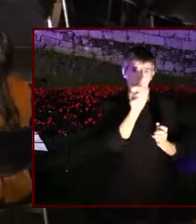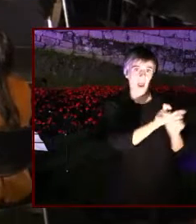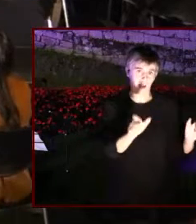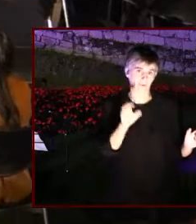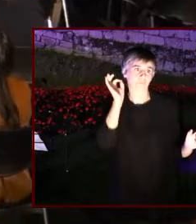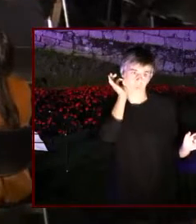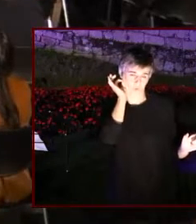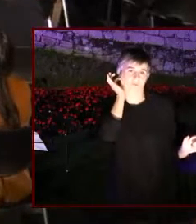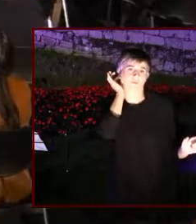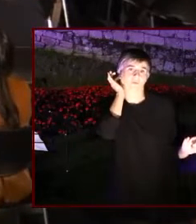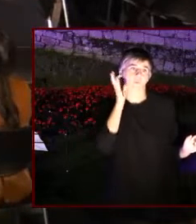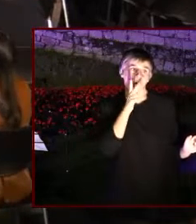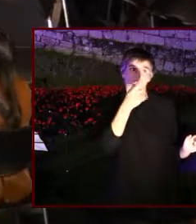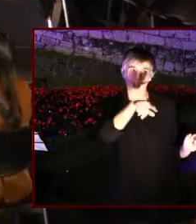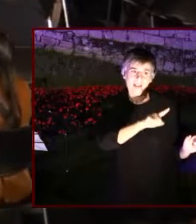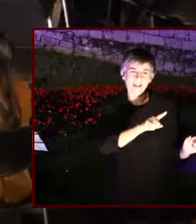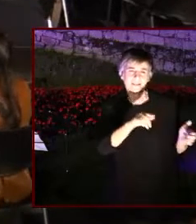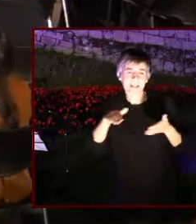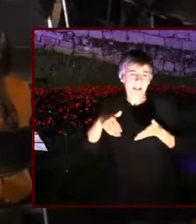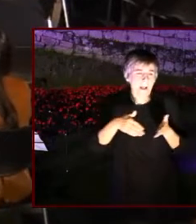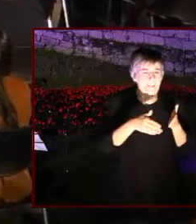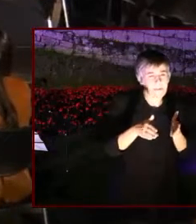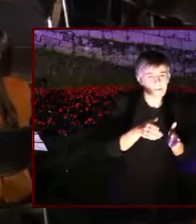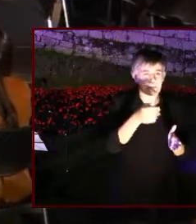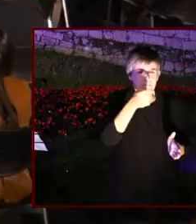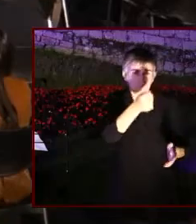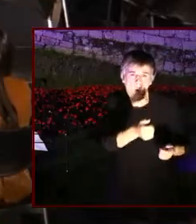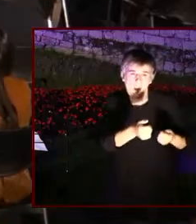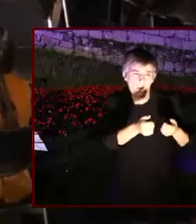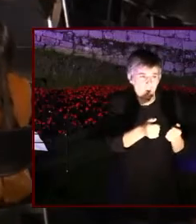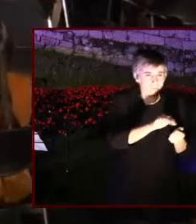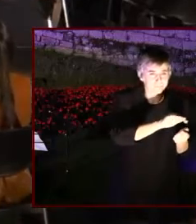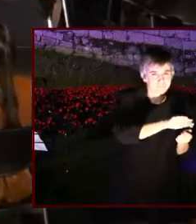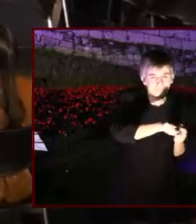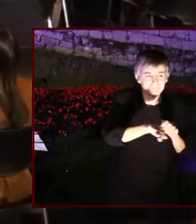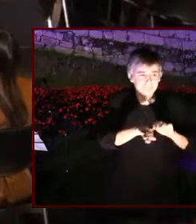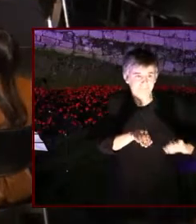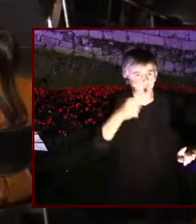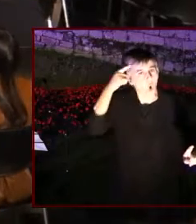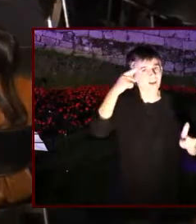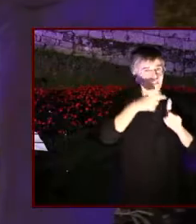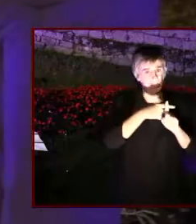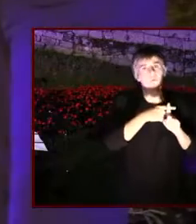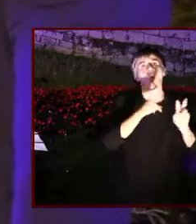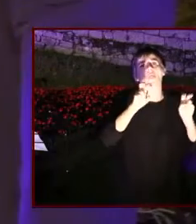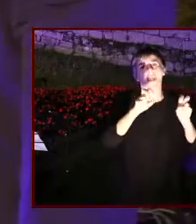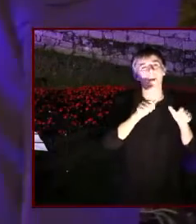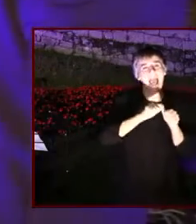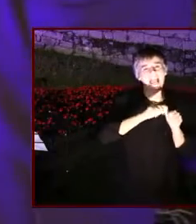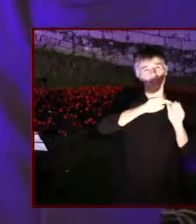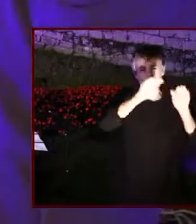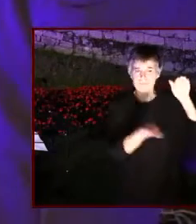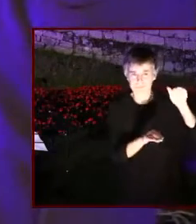abrirse o camiño pois cara a acabar con toda esta brecha de xénero no sector musical. Un